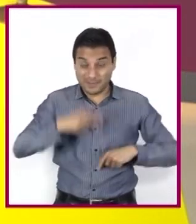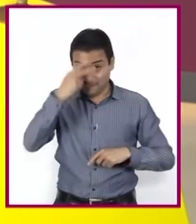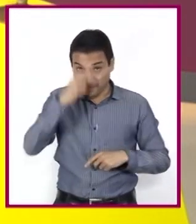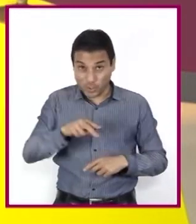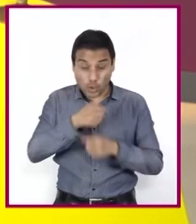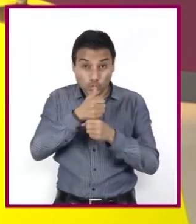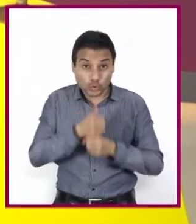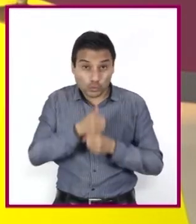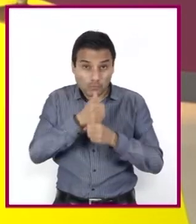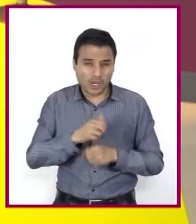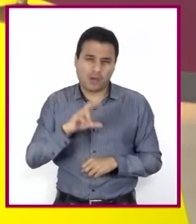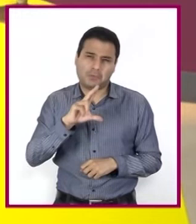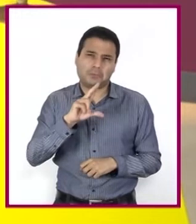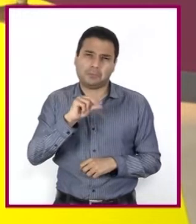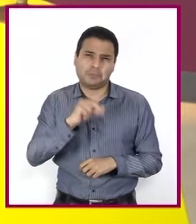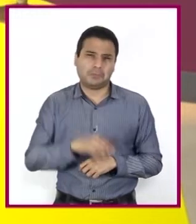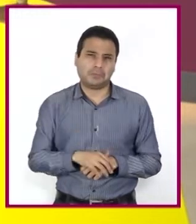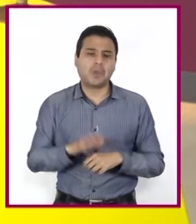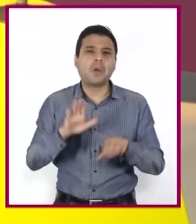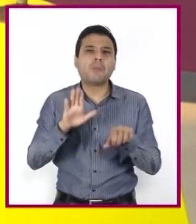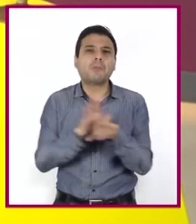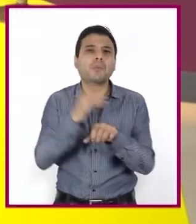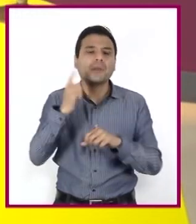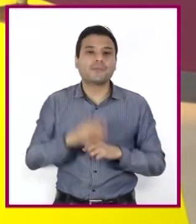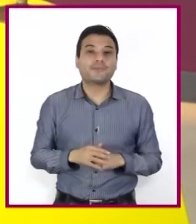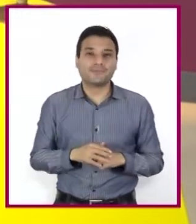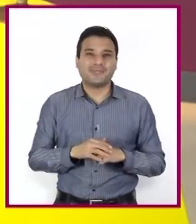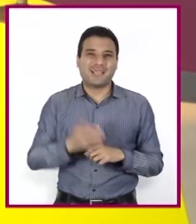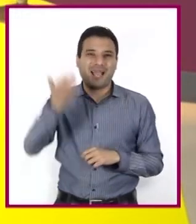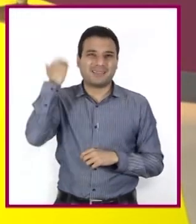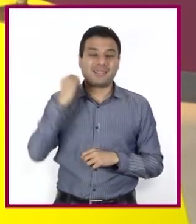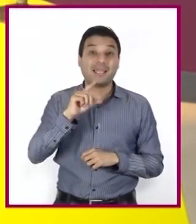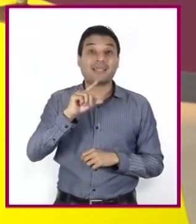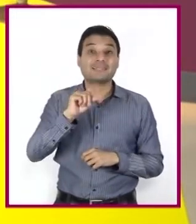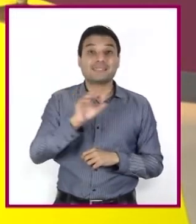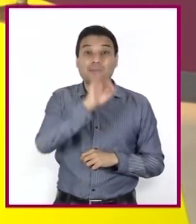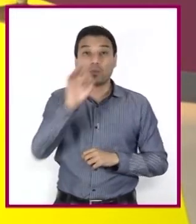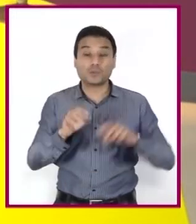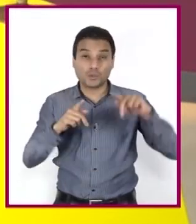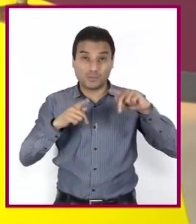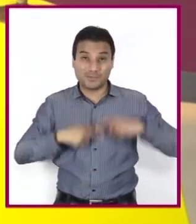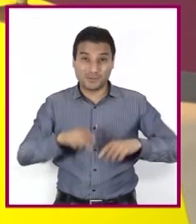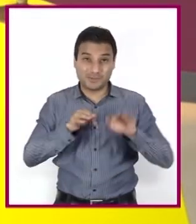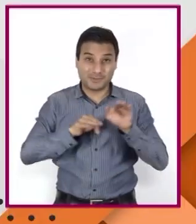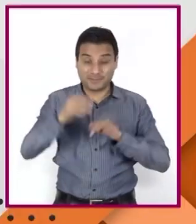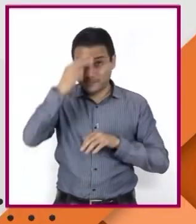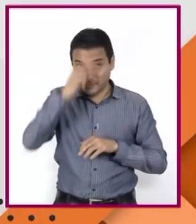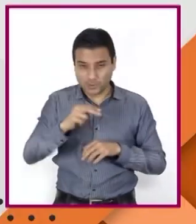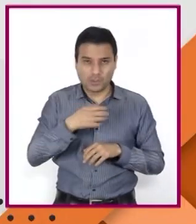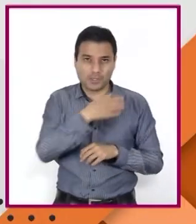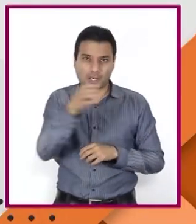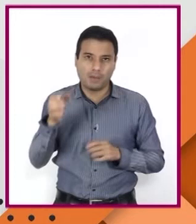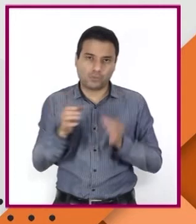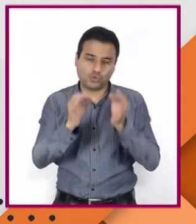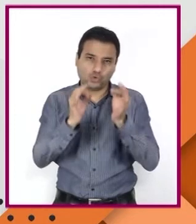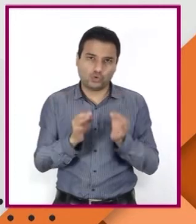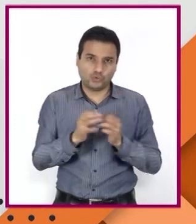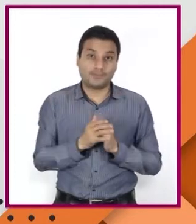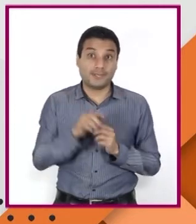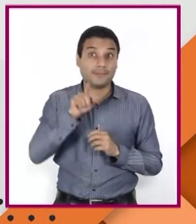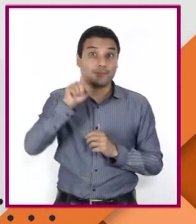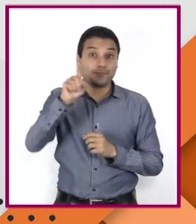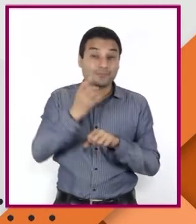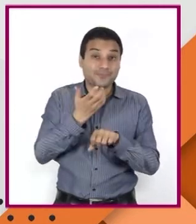ya que en aquel entonces, 7 de cada 10 mexicanos que trabajaban lo hacían en el campo. En Estados Unidos de